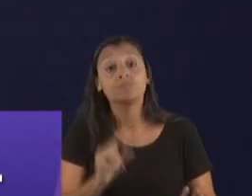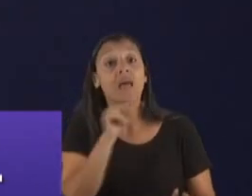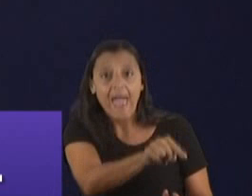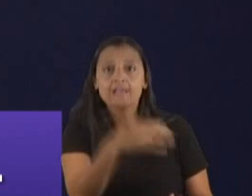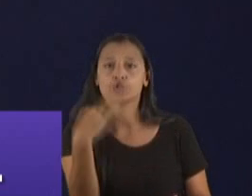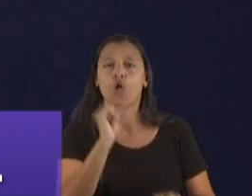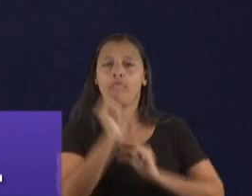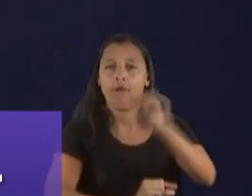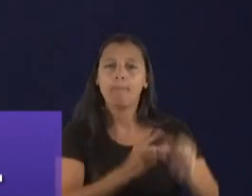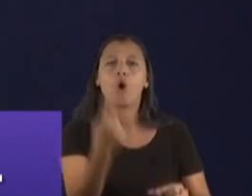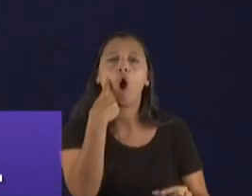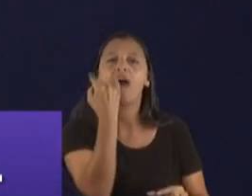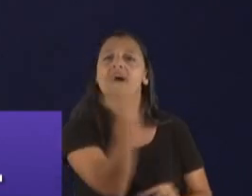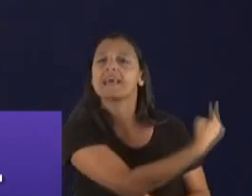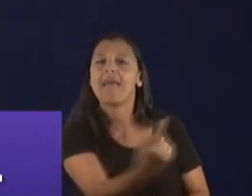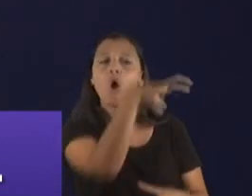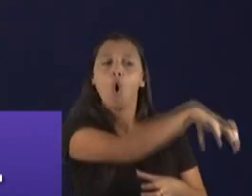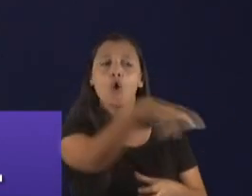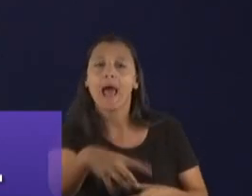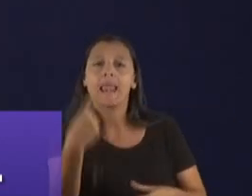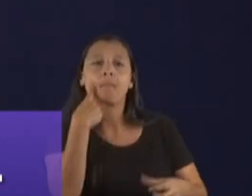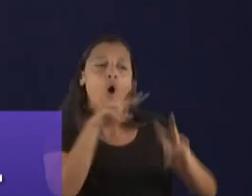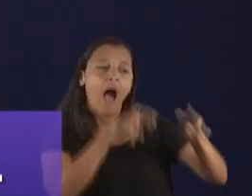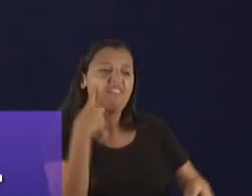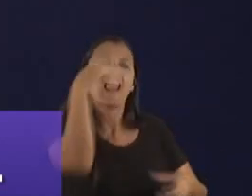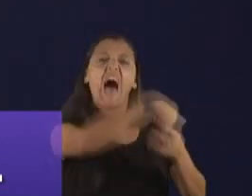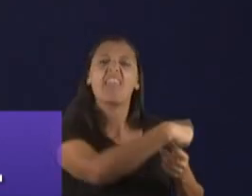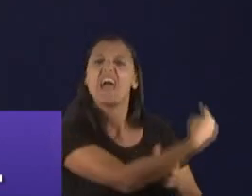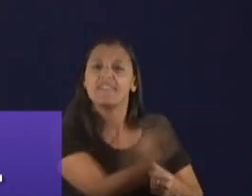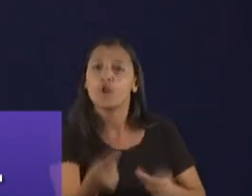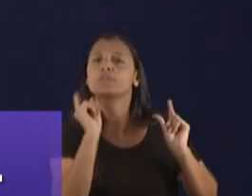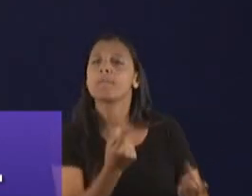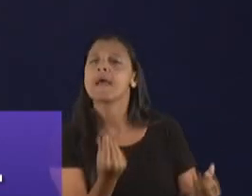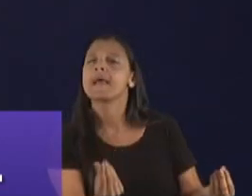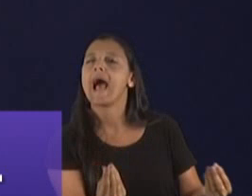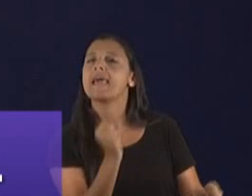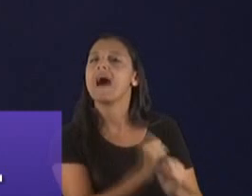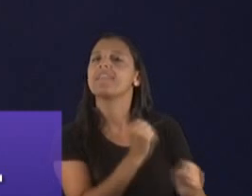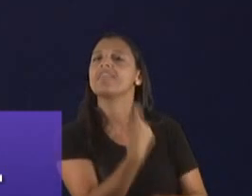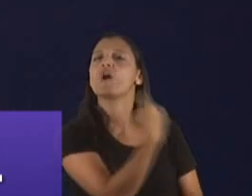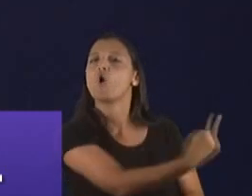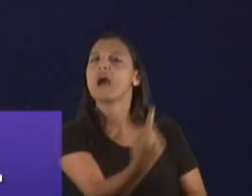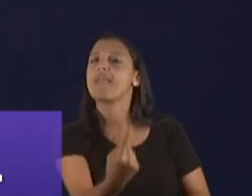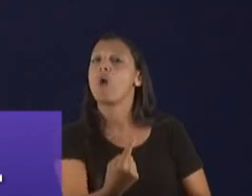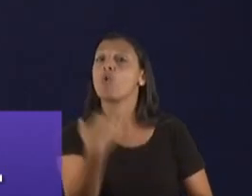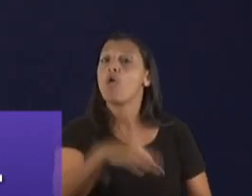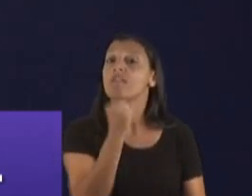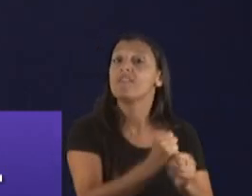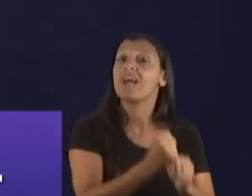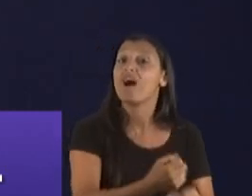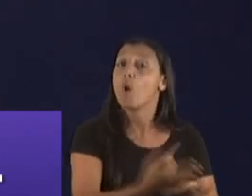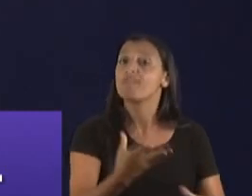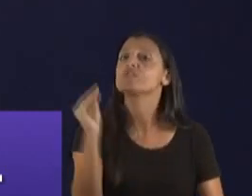resolviendo instituto por instituto y de acuerdo a, por supuesto, la calidad de cada empleado, no solo idónea, sino también